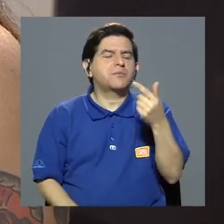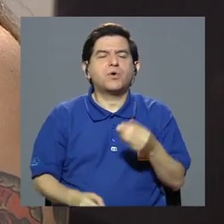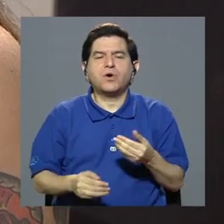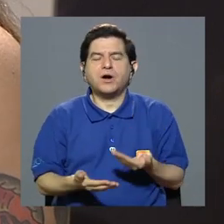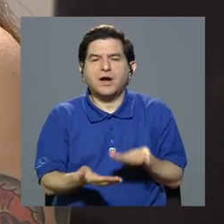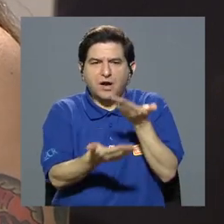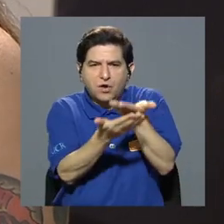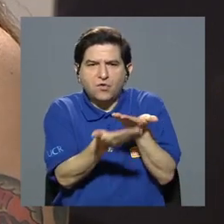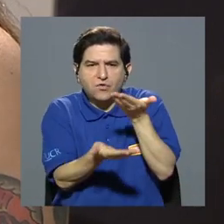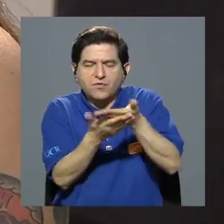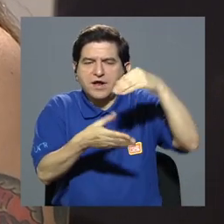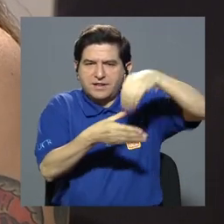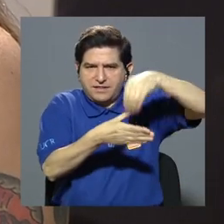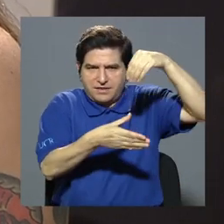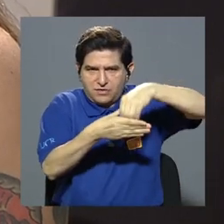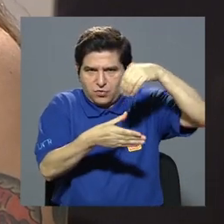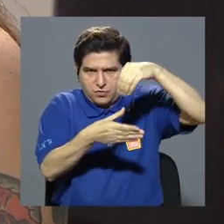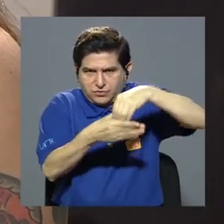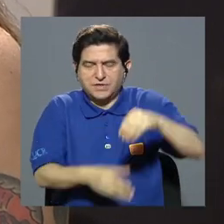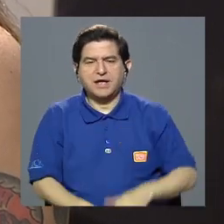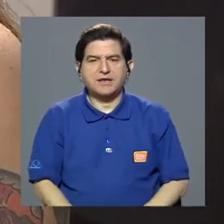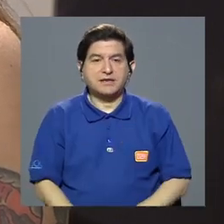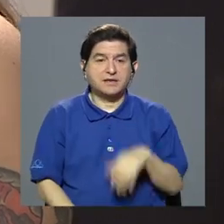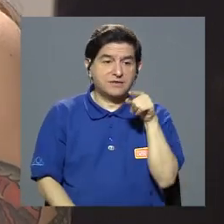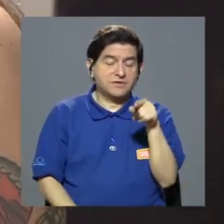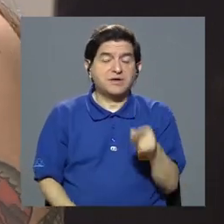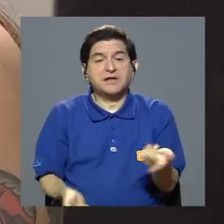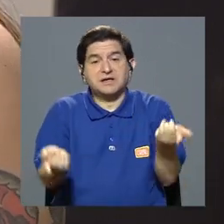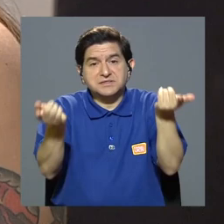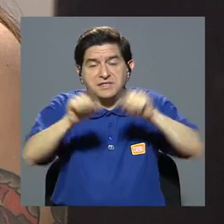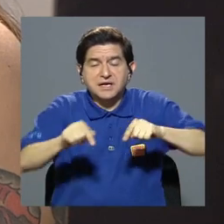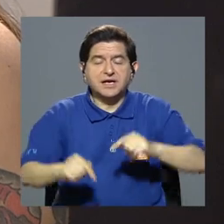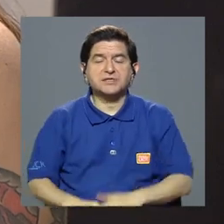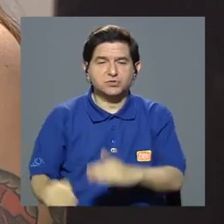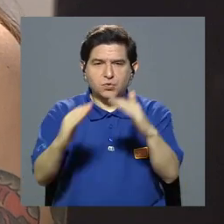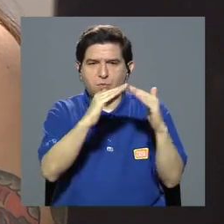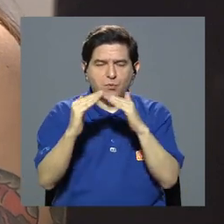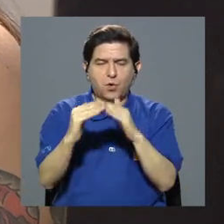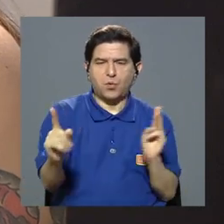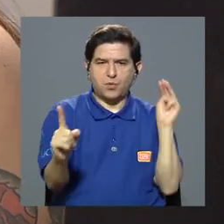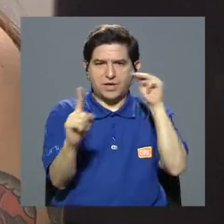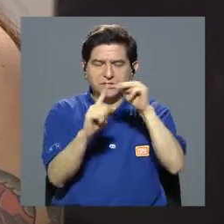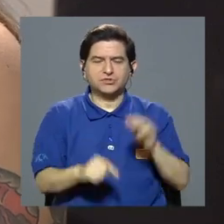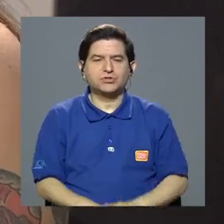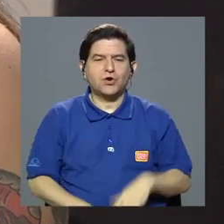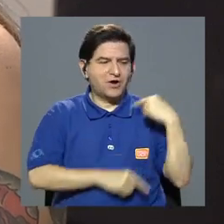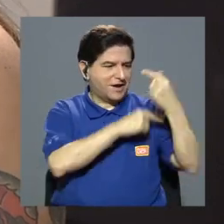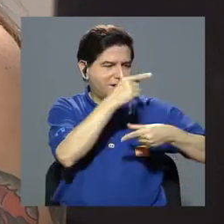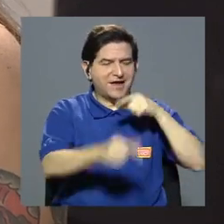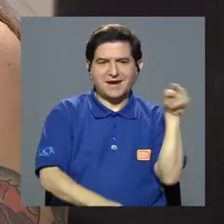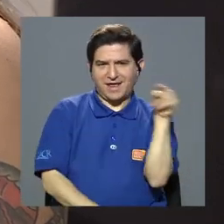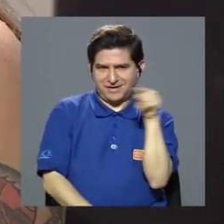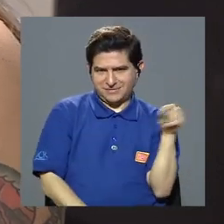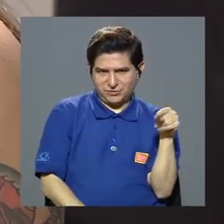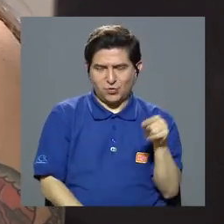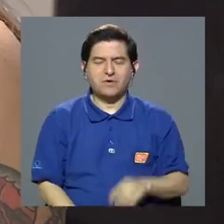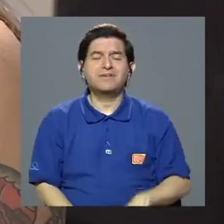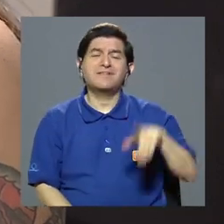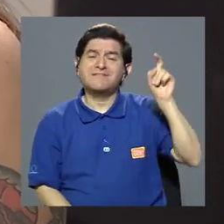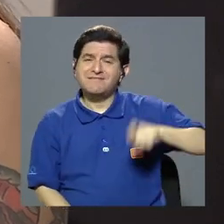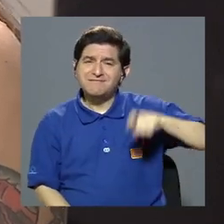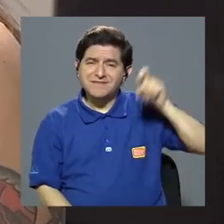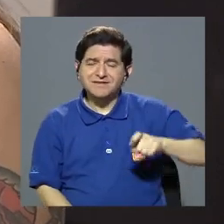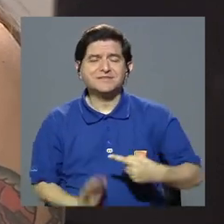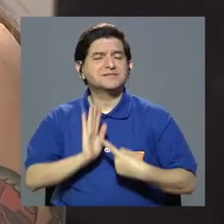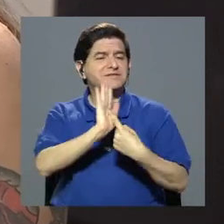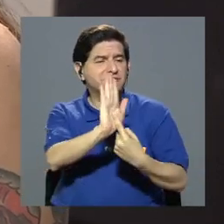pocas ofertas de contenido digamos para ésta para este público meta verdad para la generación 7 en sí y además bueno